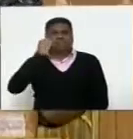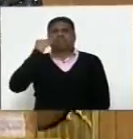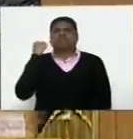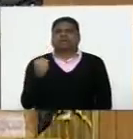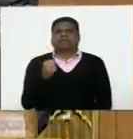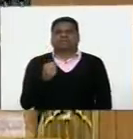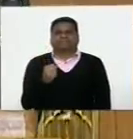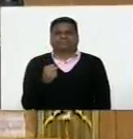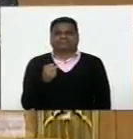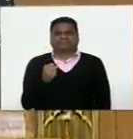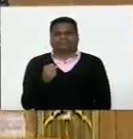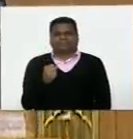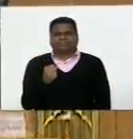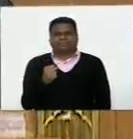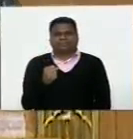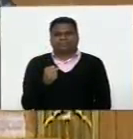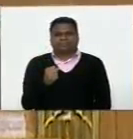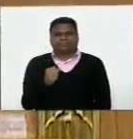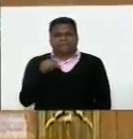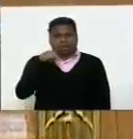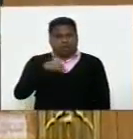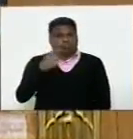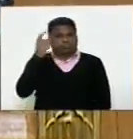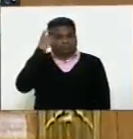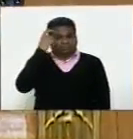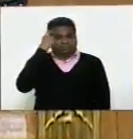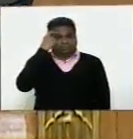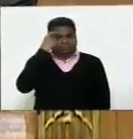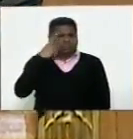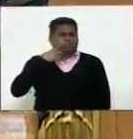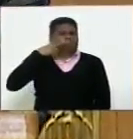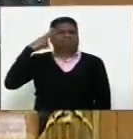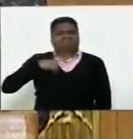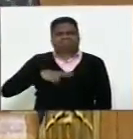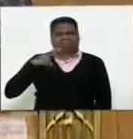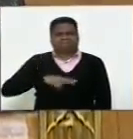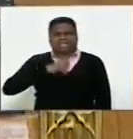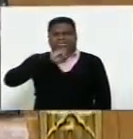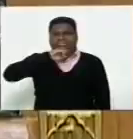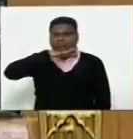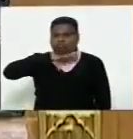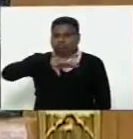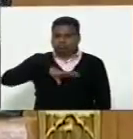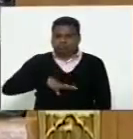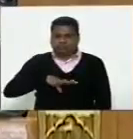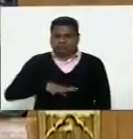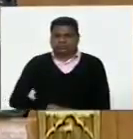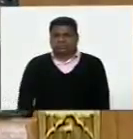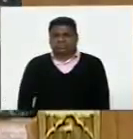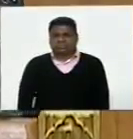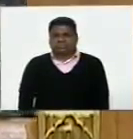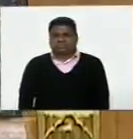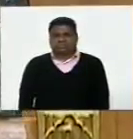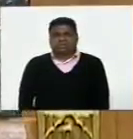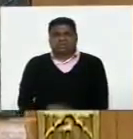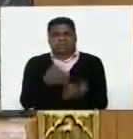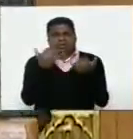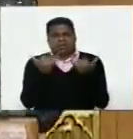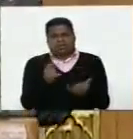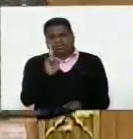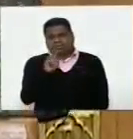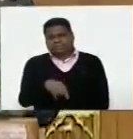Así que este es un día realmente histórico. Hoy,